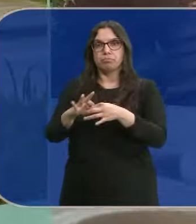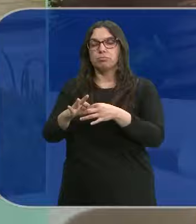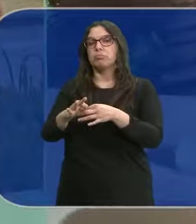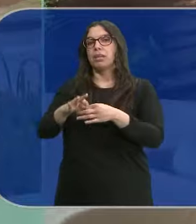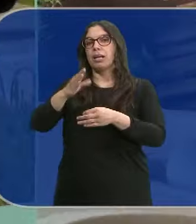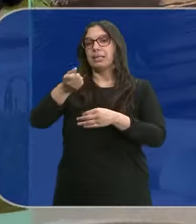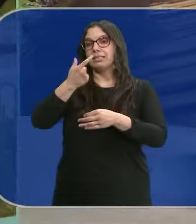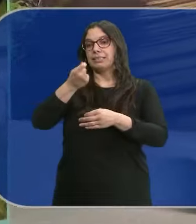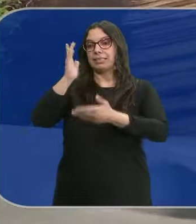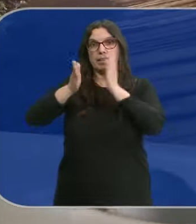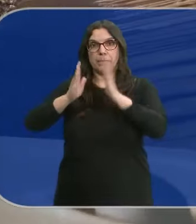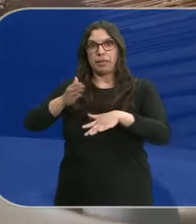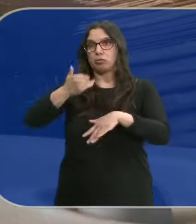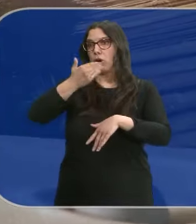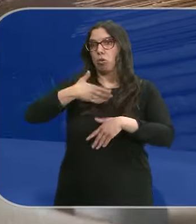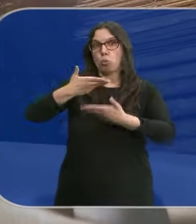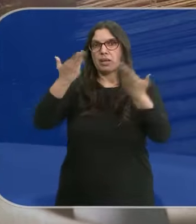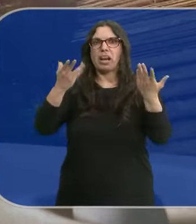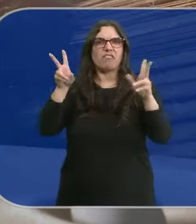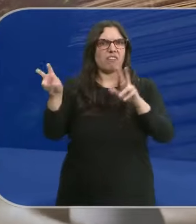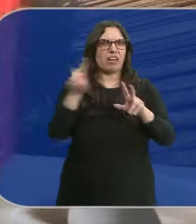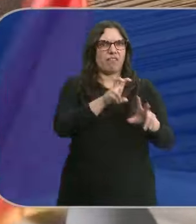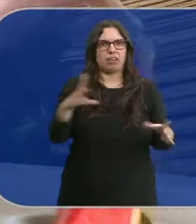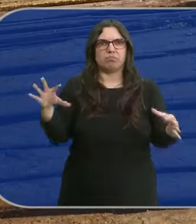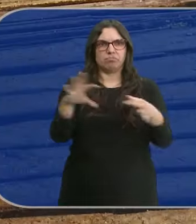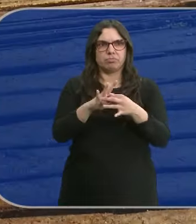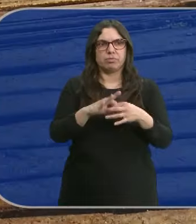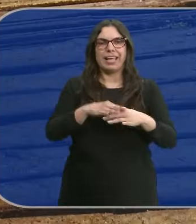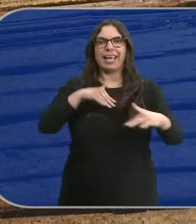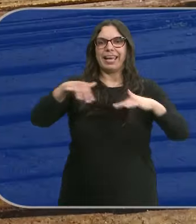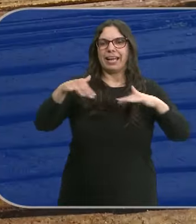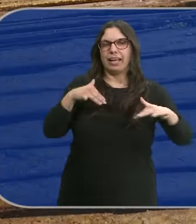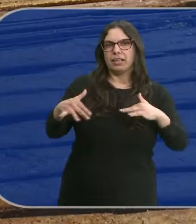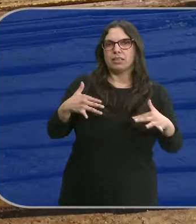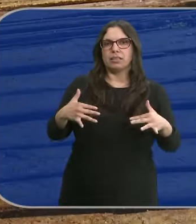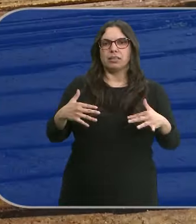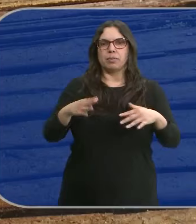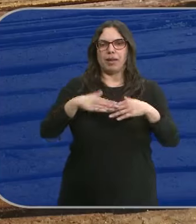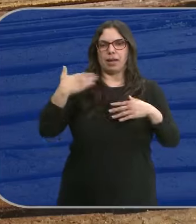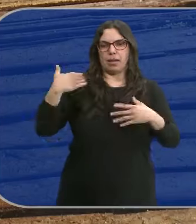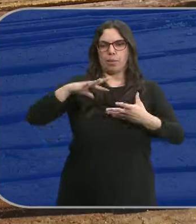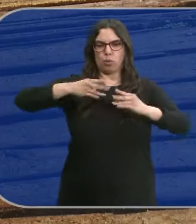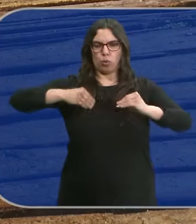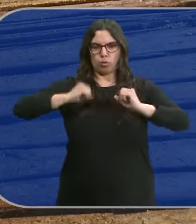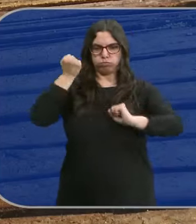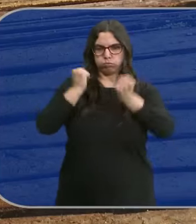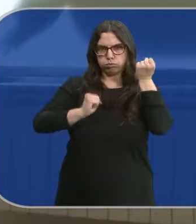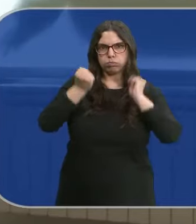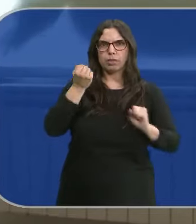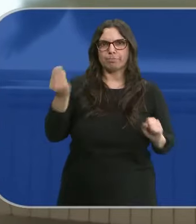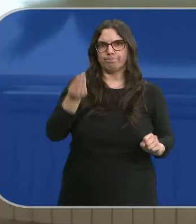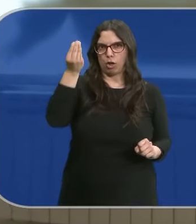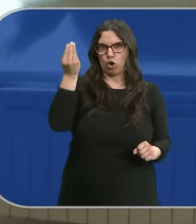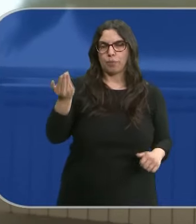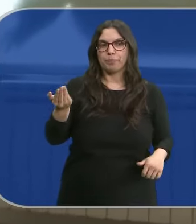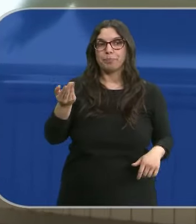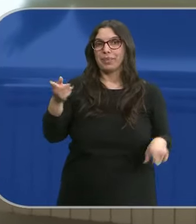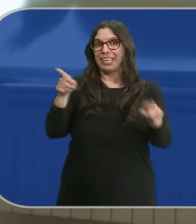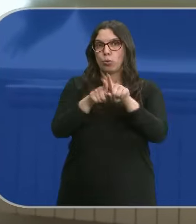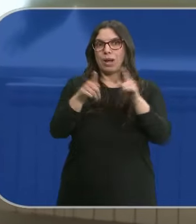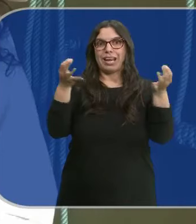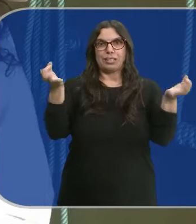tratamiento sanitario de cualquier paciente. Hacer ejercicios dinámicos y descongestionar les ayuda a funcionar mejor. Al igual que